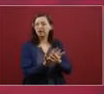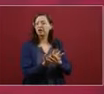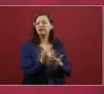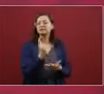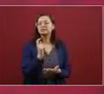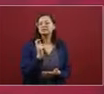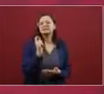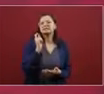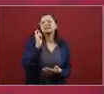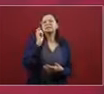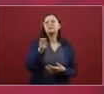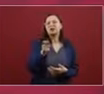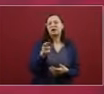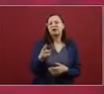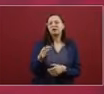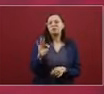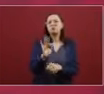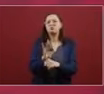sea una especie de amparo